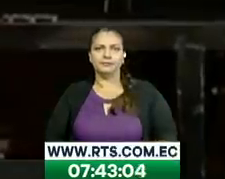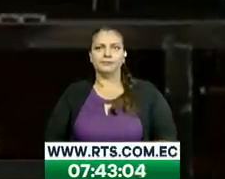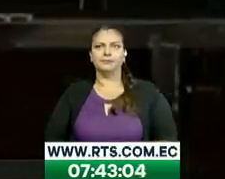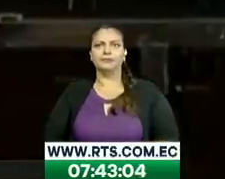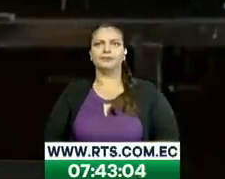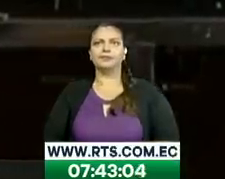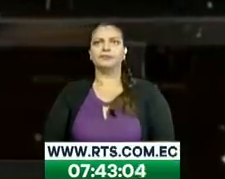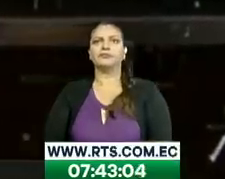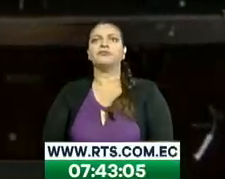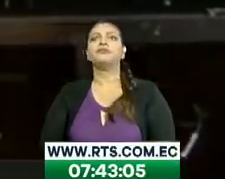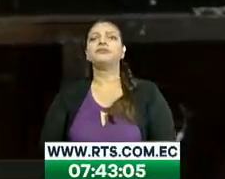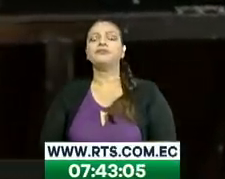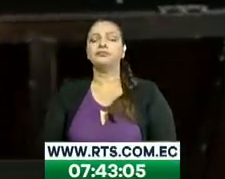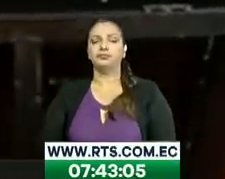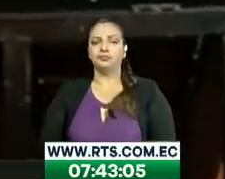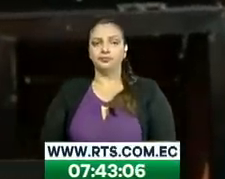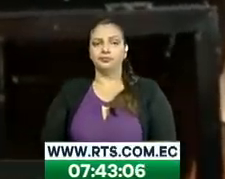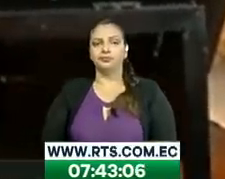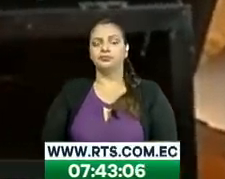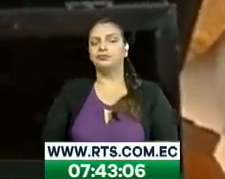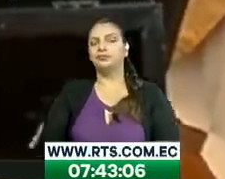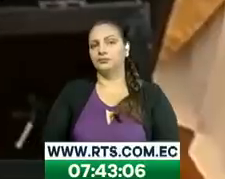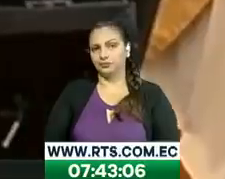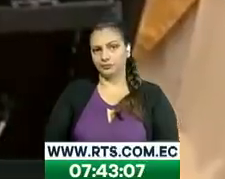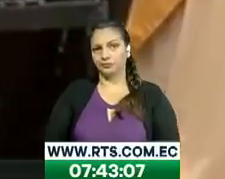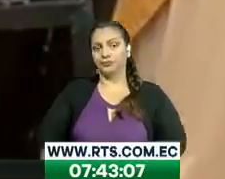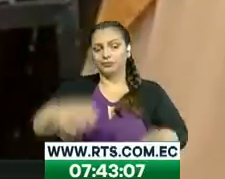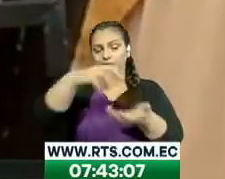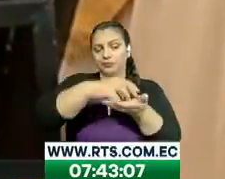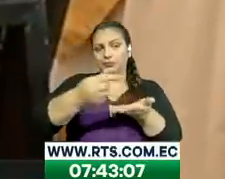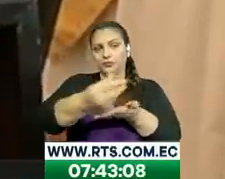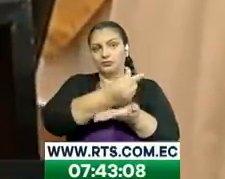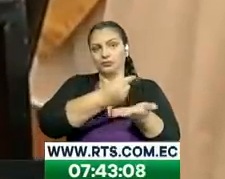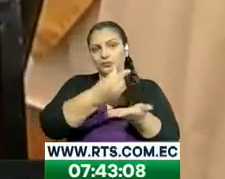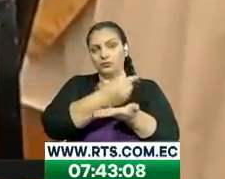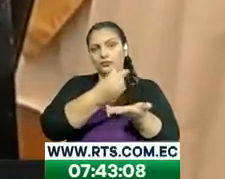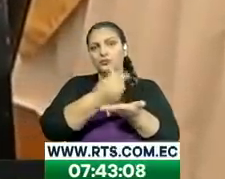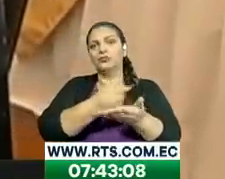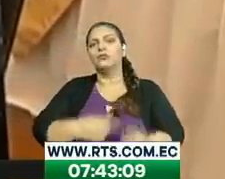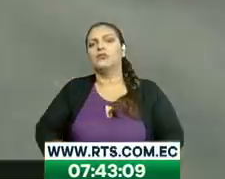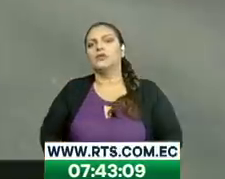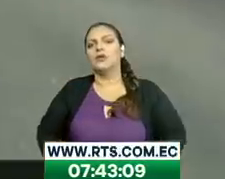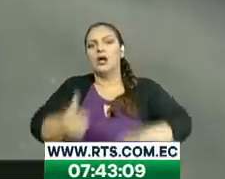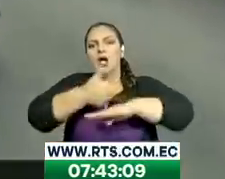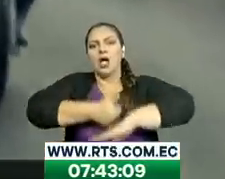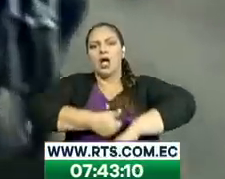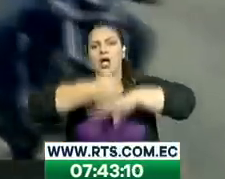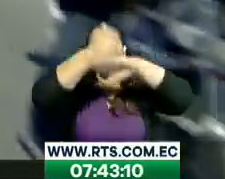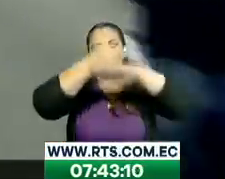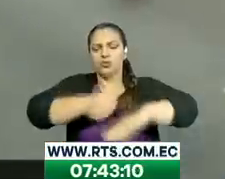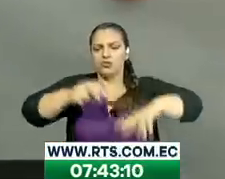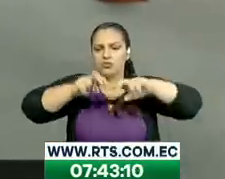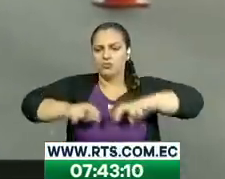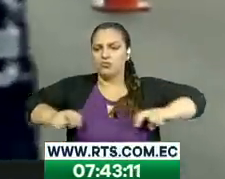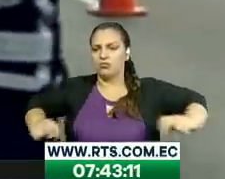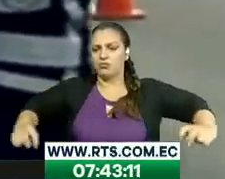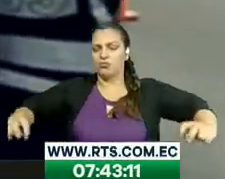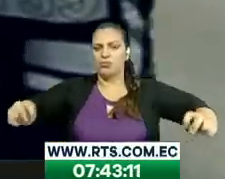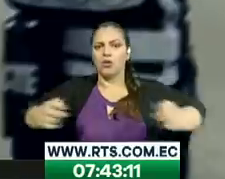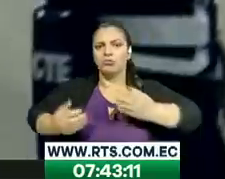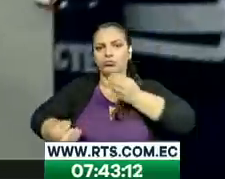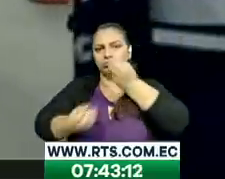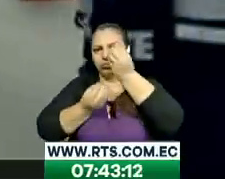el plan de contingencia provincial para este feriado iniciará el 31 de octubre a las 12 horas y concluirá el lunes